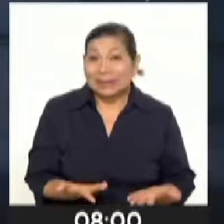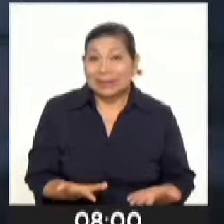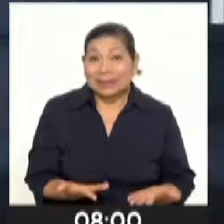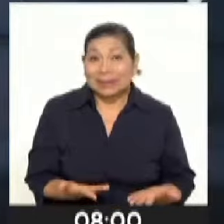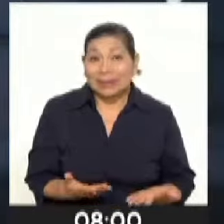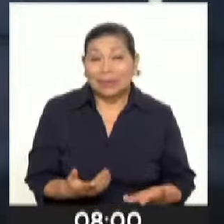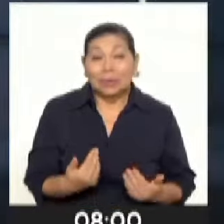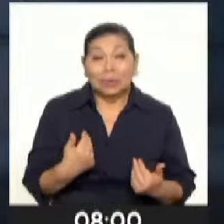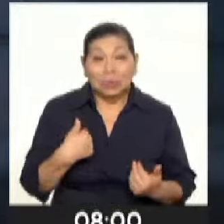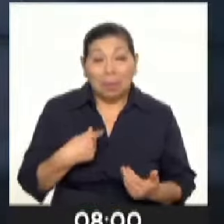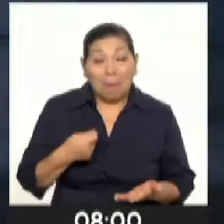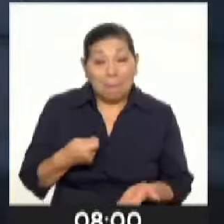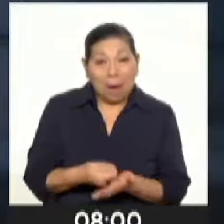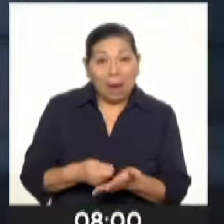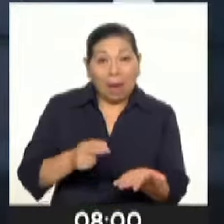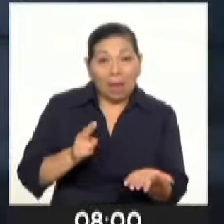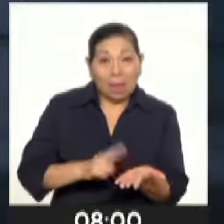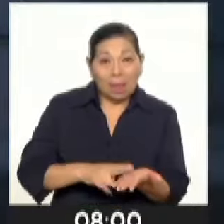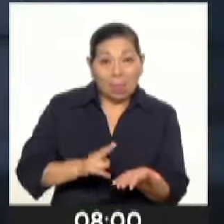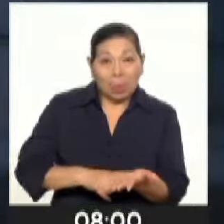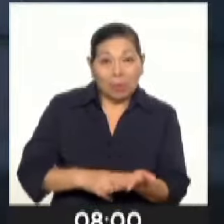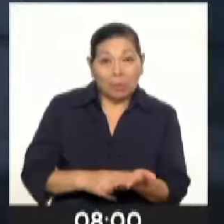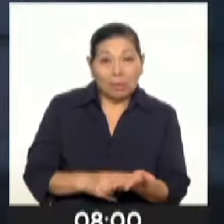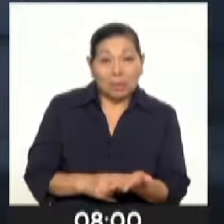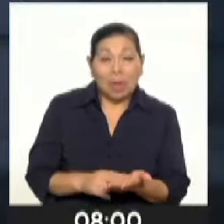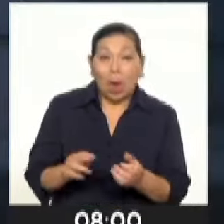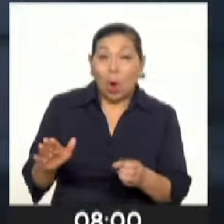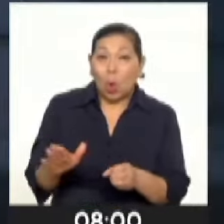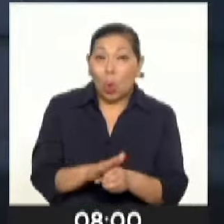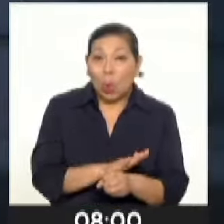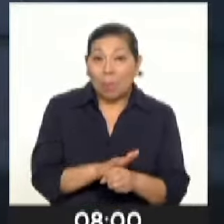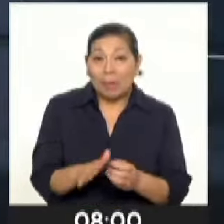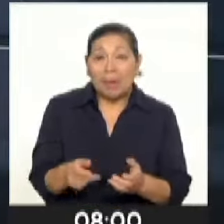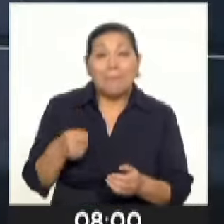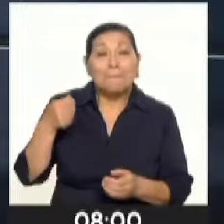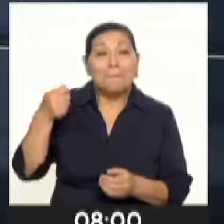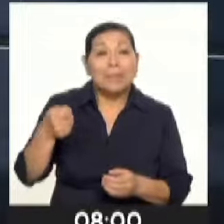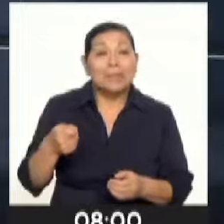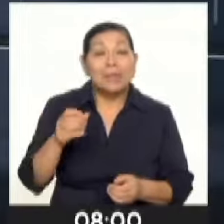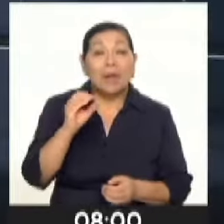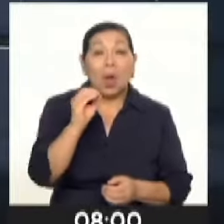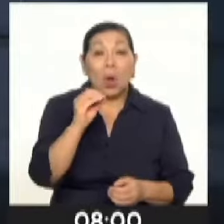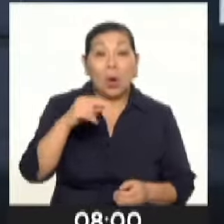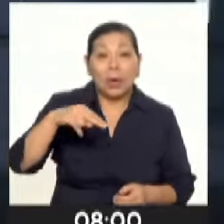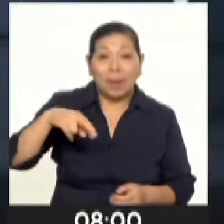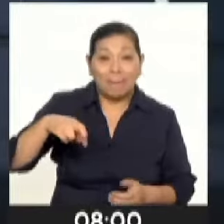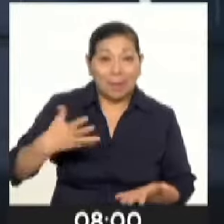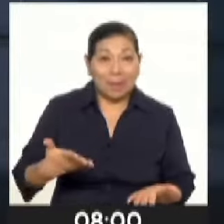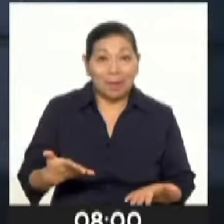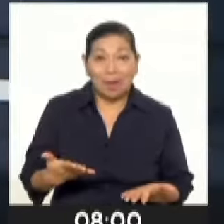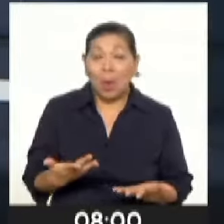o sea, nosotros de nuestros impuestos, hoy día tenemos que cubrir gran parte de las pensiones de la ONP. O sea, hoy día